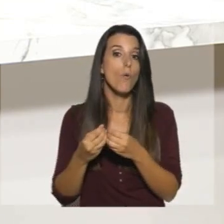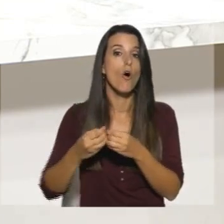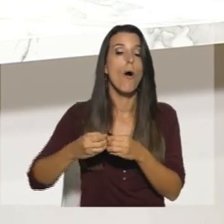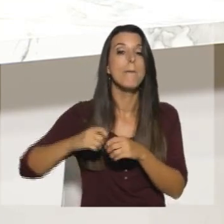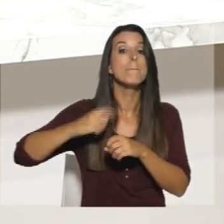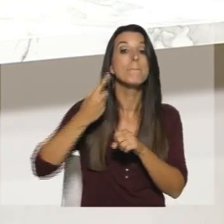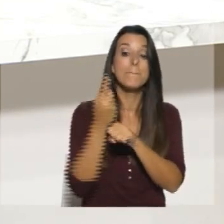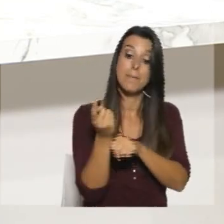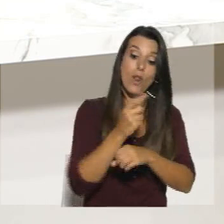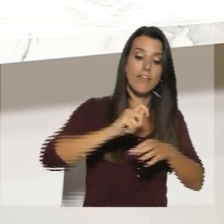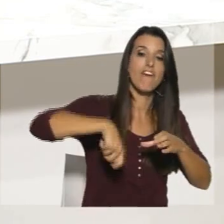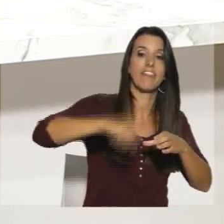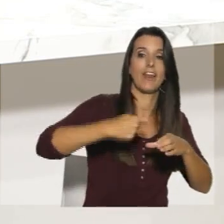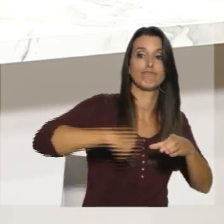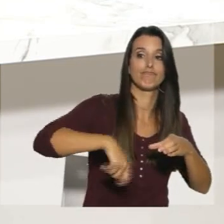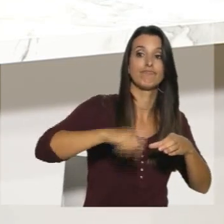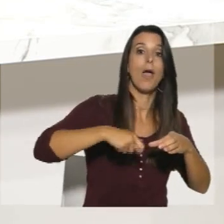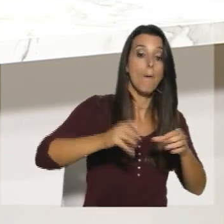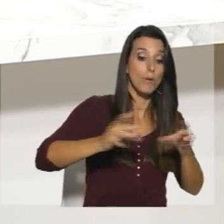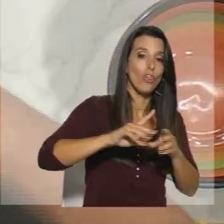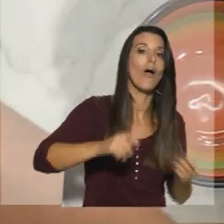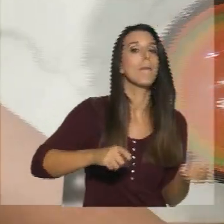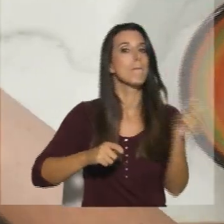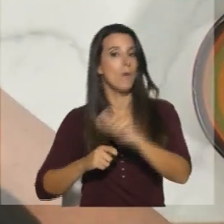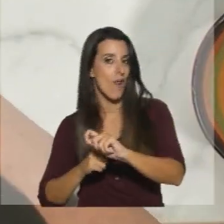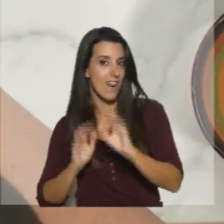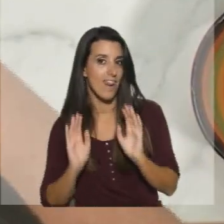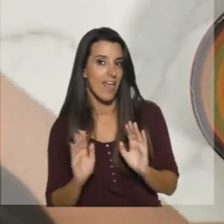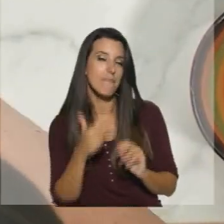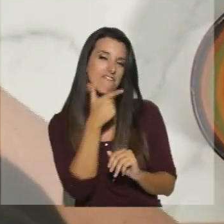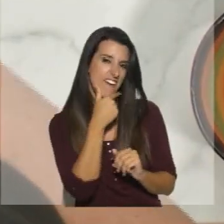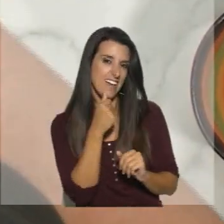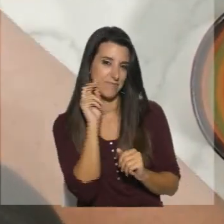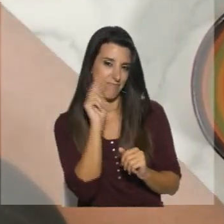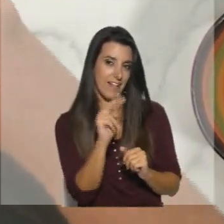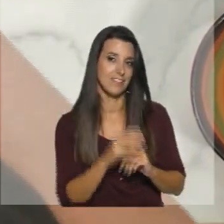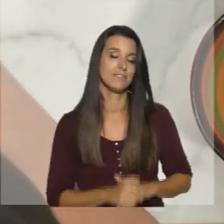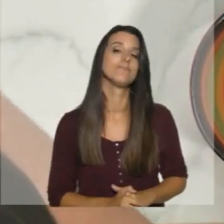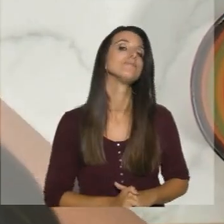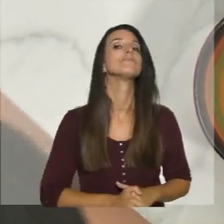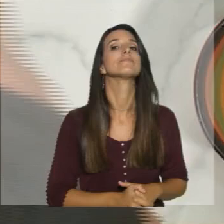batas primero. Antes de incorporarlo a la preparación. Antes de incorporarlo te va a resultar más fácil, exacto.